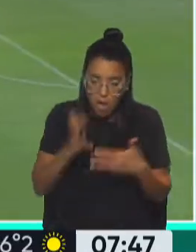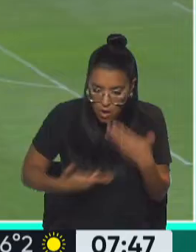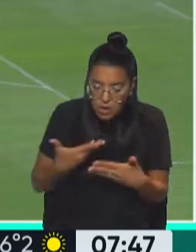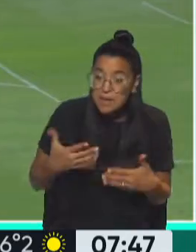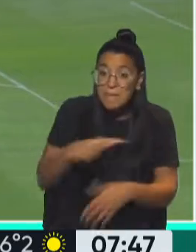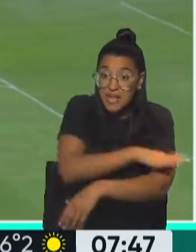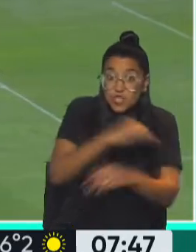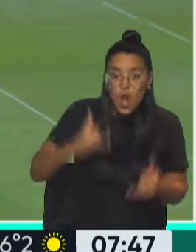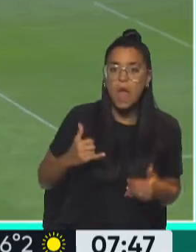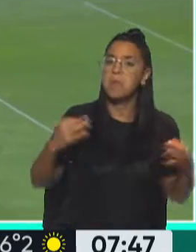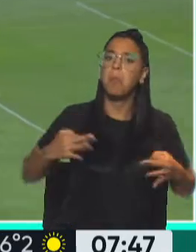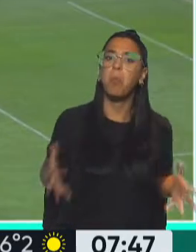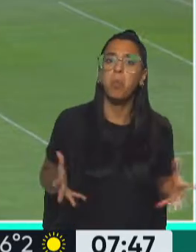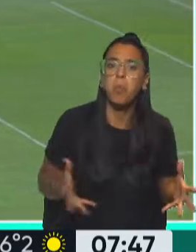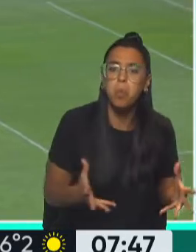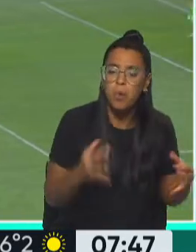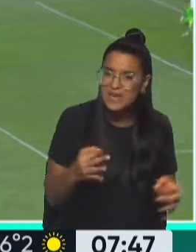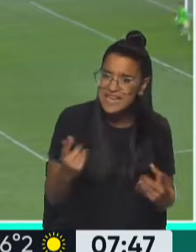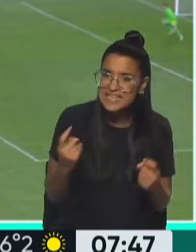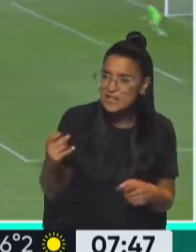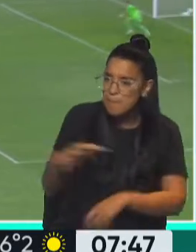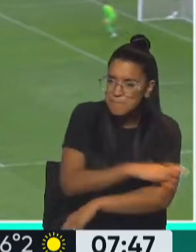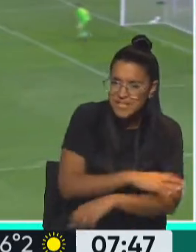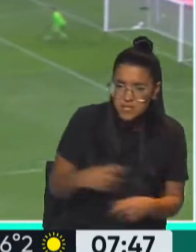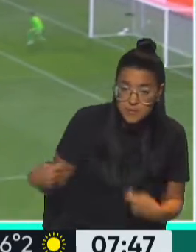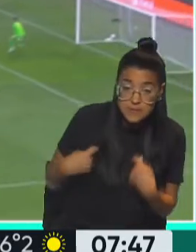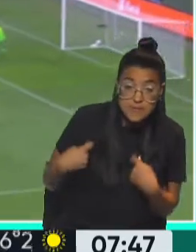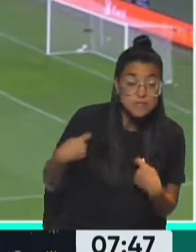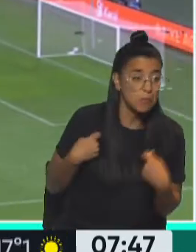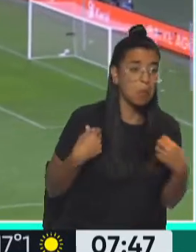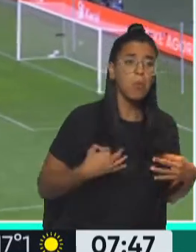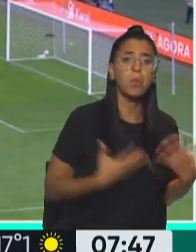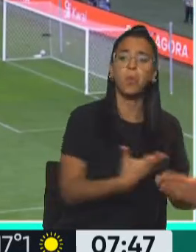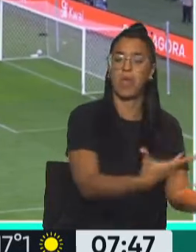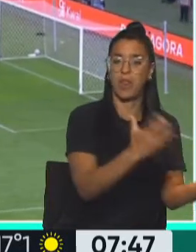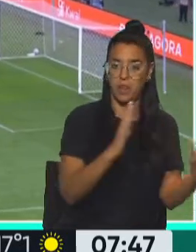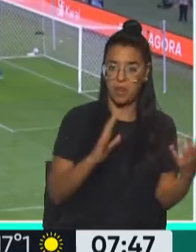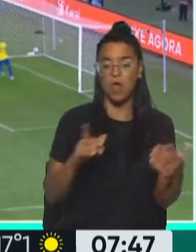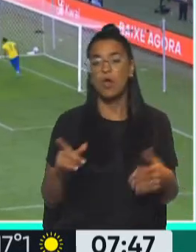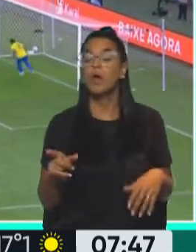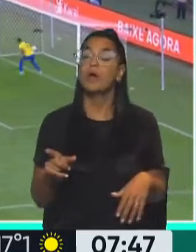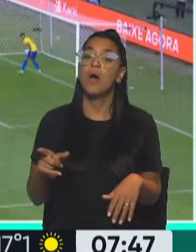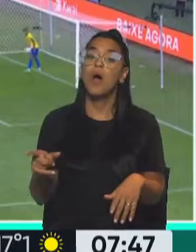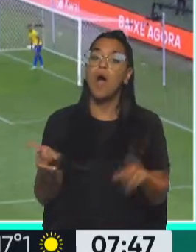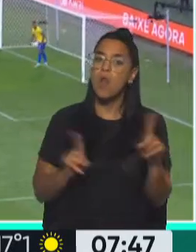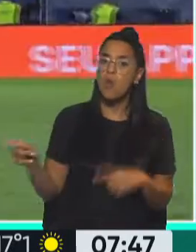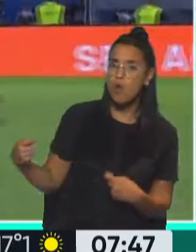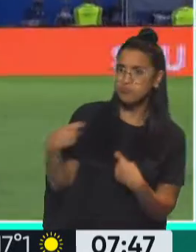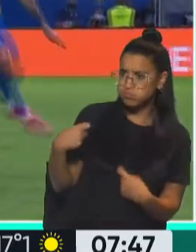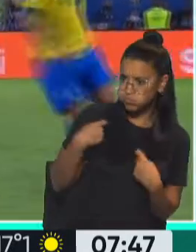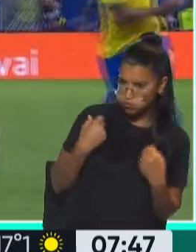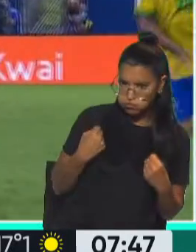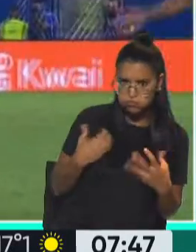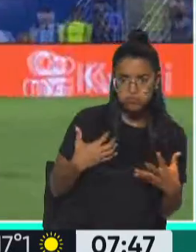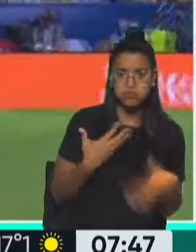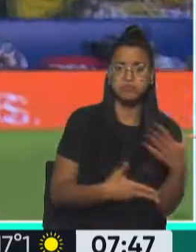bajo presión, necesitan tener una presión, algunos mediana, otros elevadas, para poder rendir.